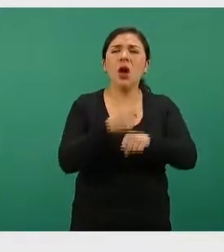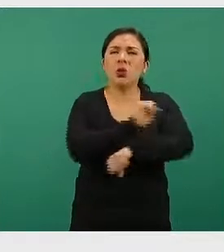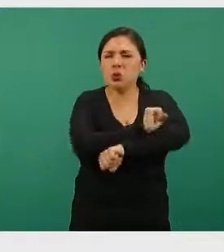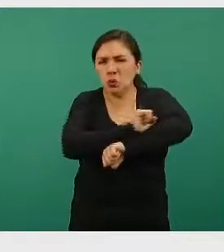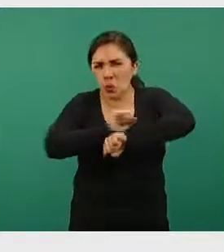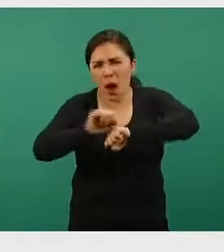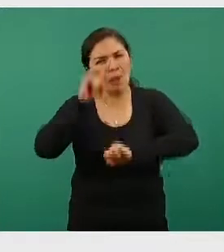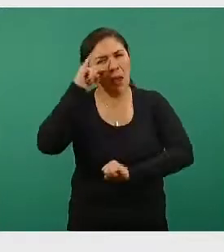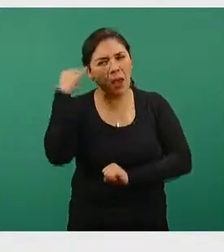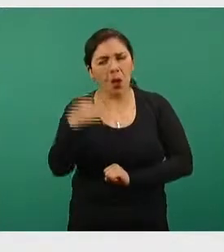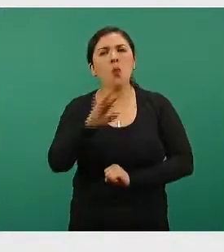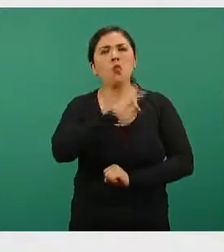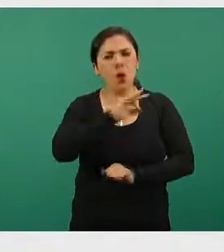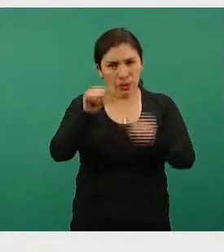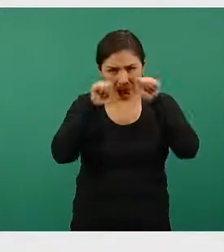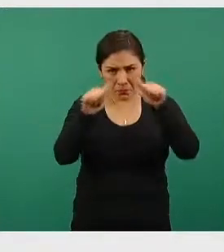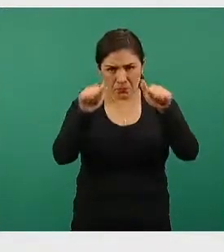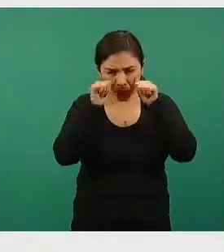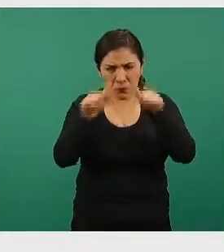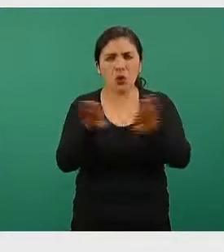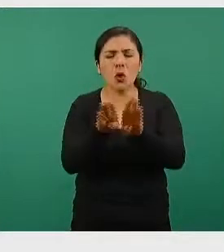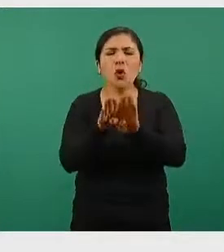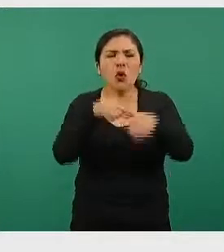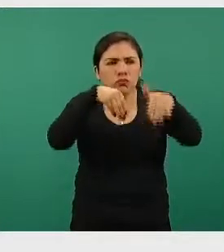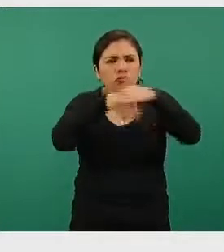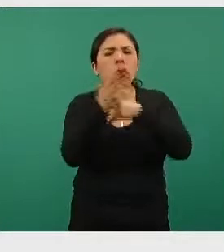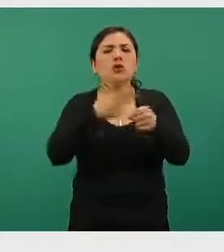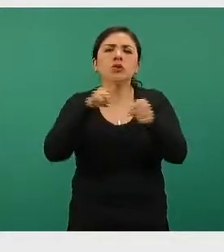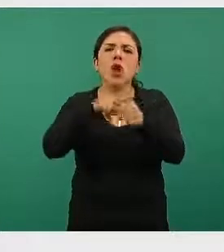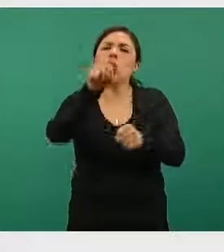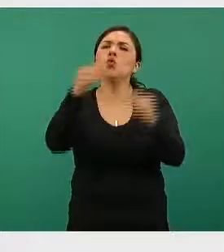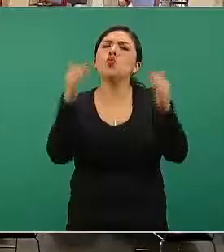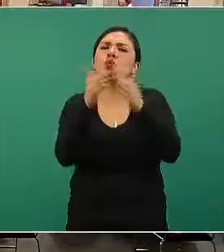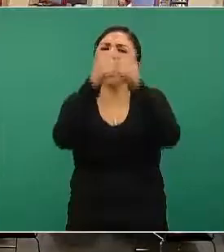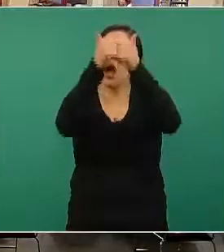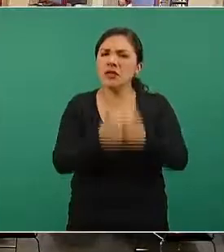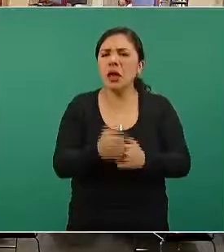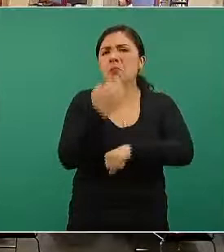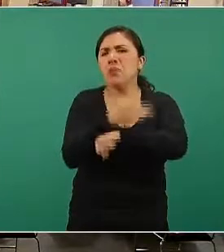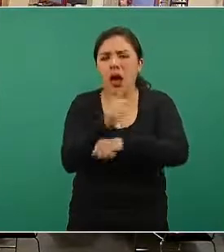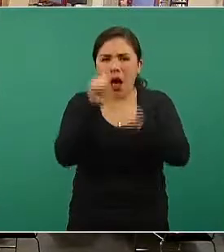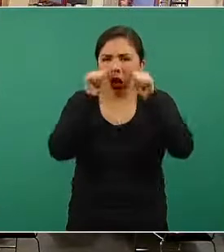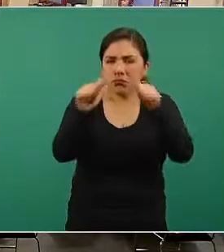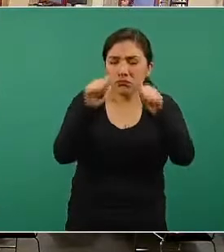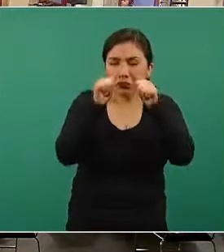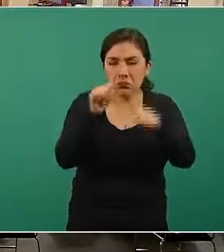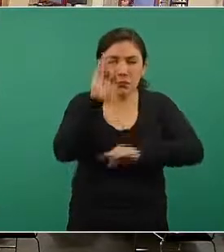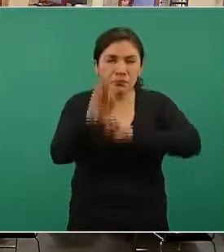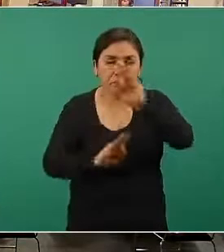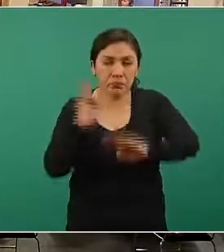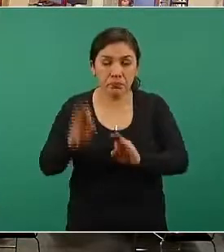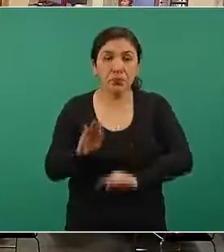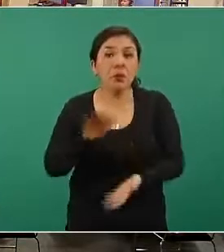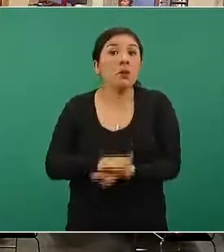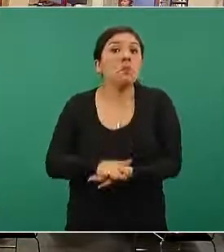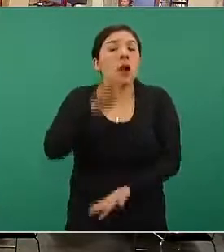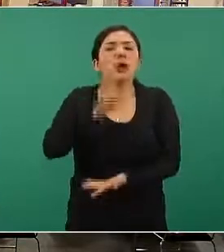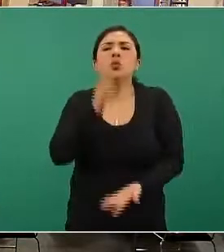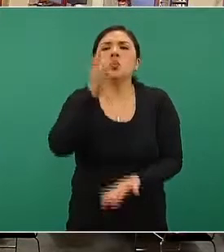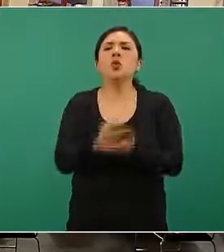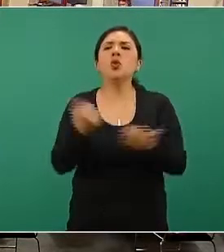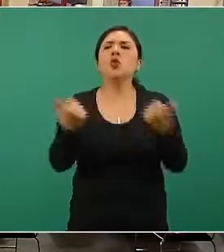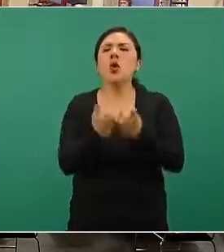puede atenderse de manera ambulatoria, inclusive en el domicilio de las personas, la gran mayoría de ellas solo con